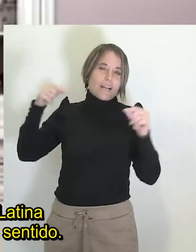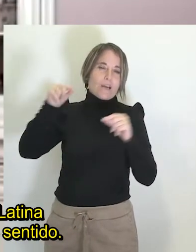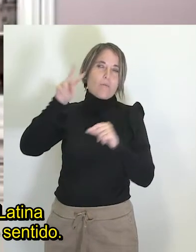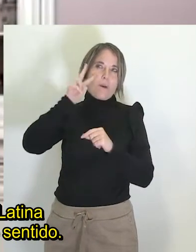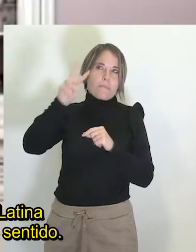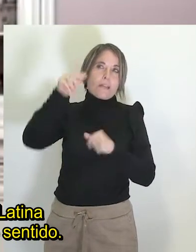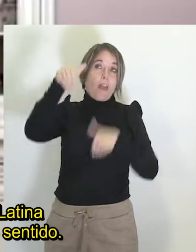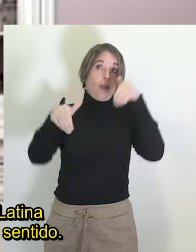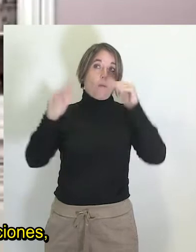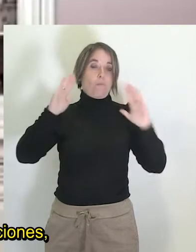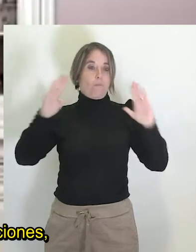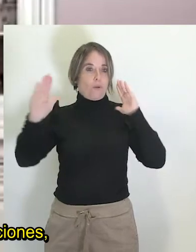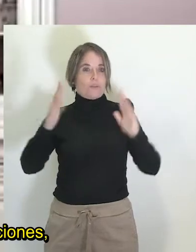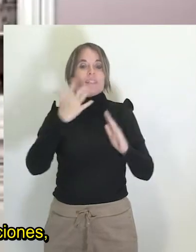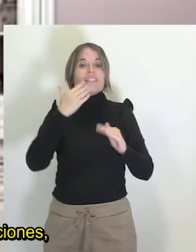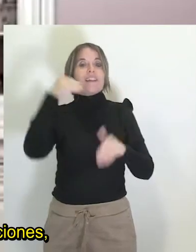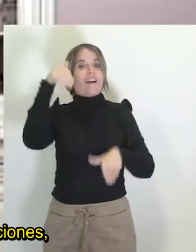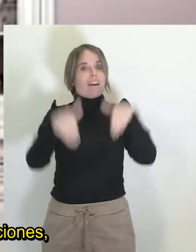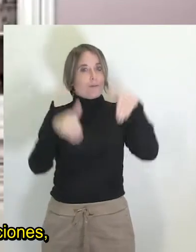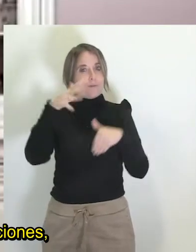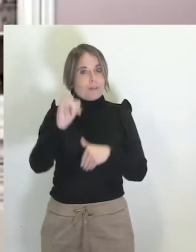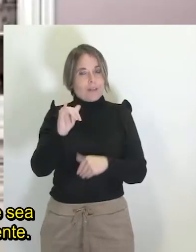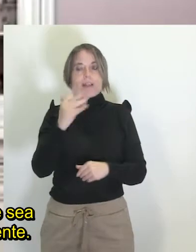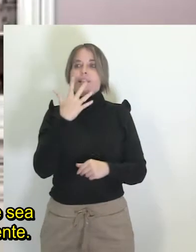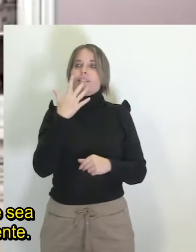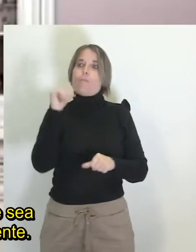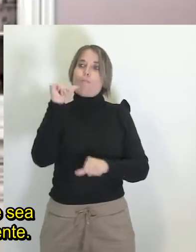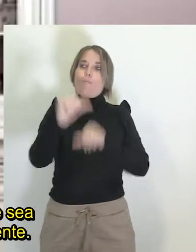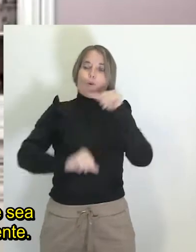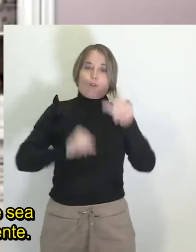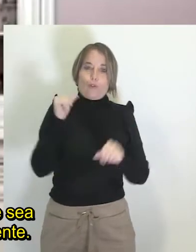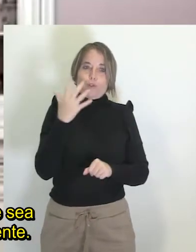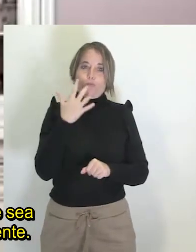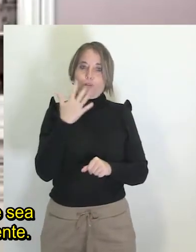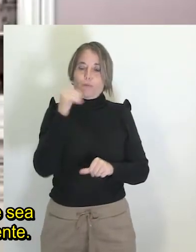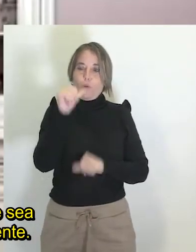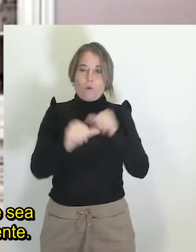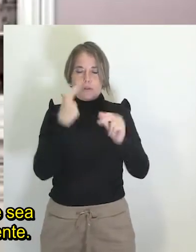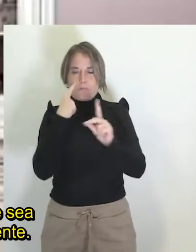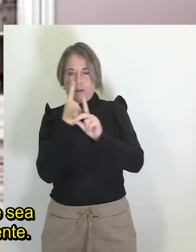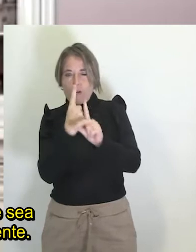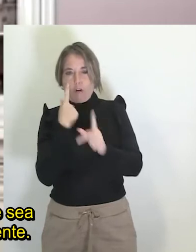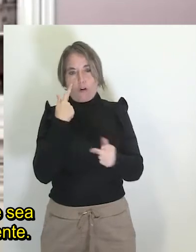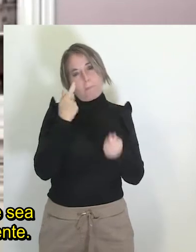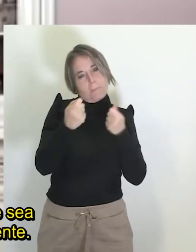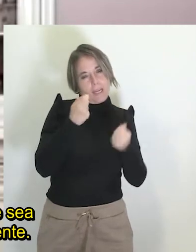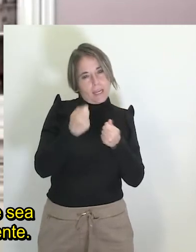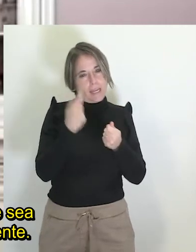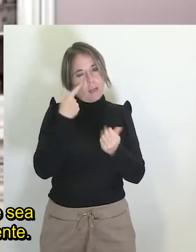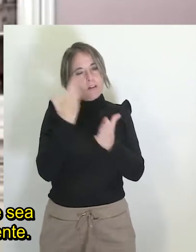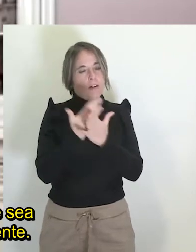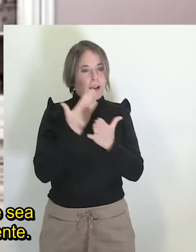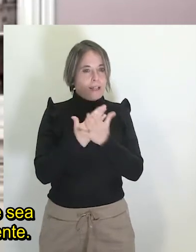Nicaragua en ese sentido, es decir, si tiene que haber elecciones, si puede haber un proceso que sea vigilado y